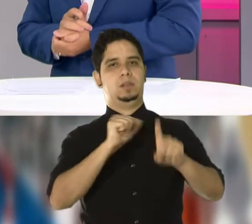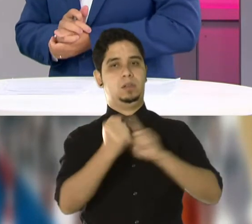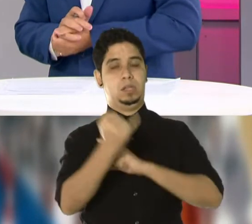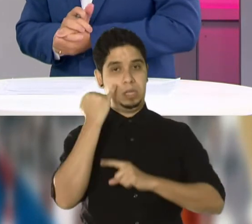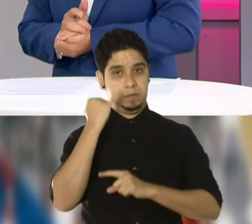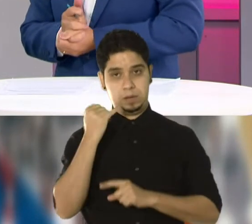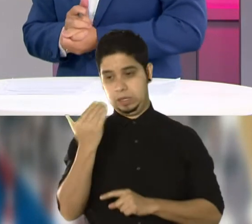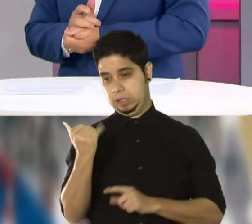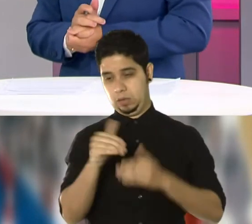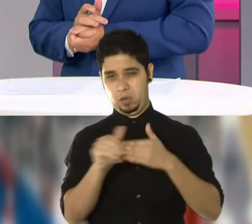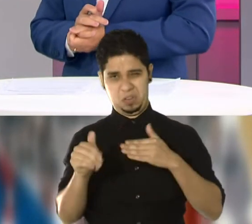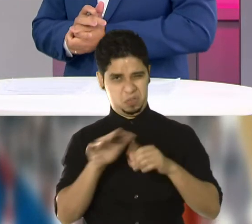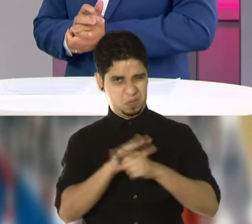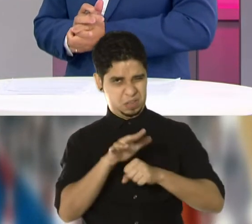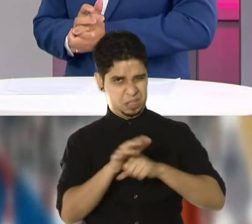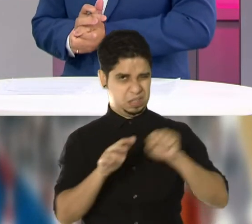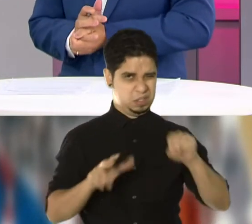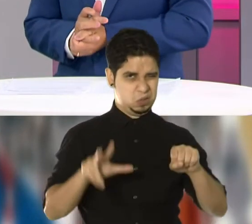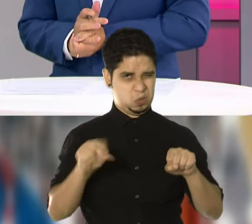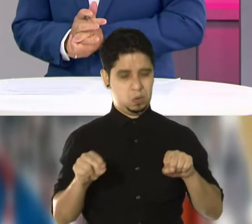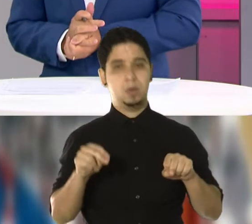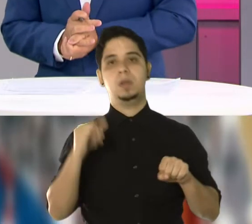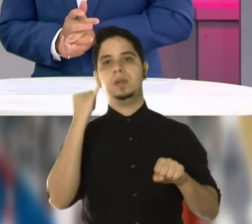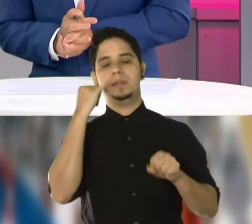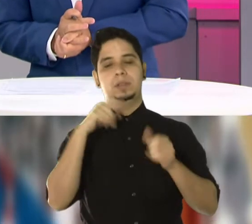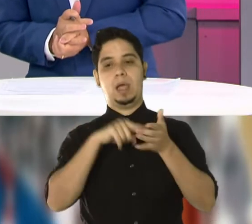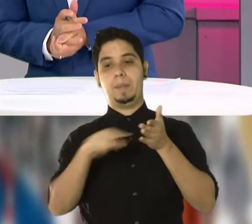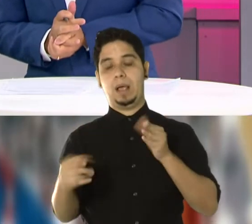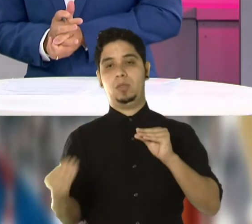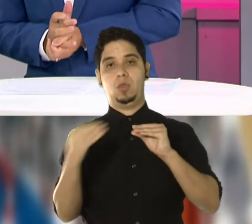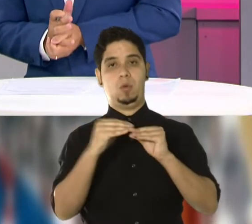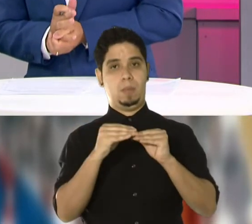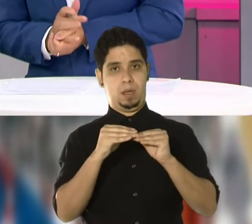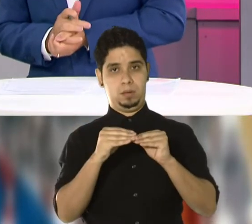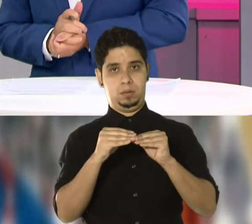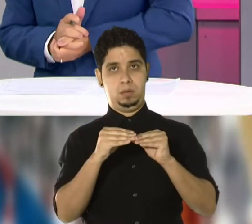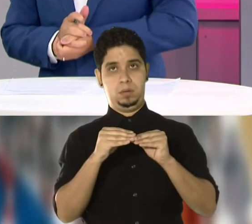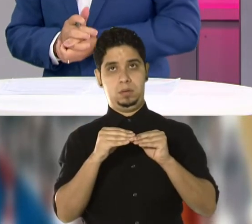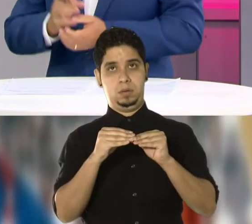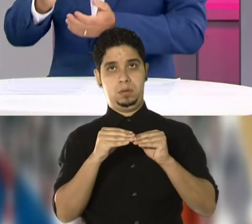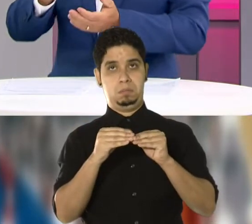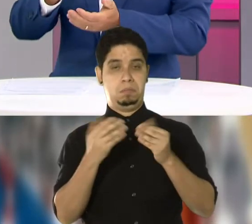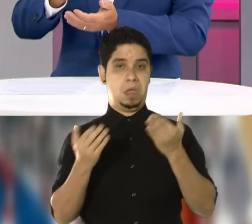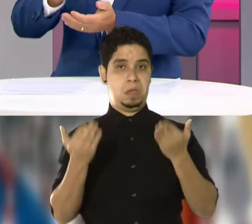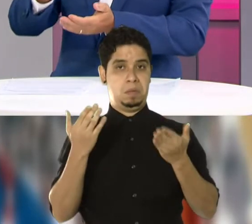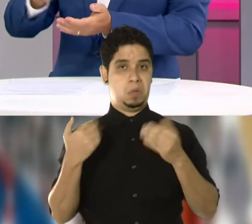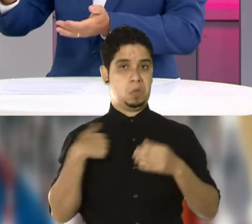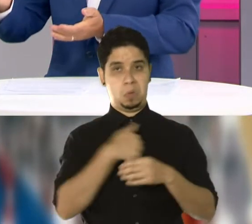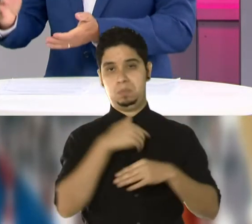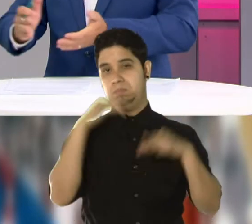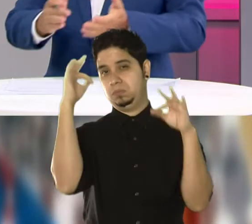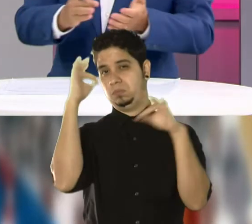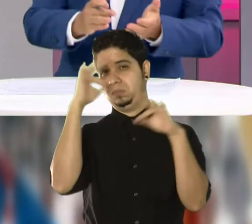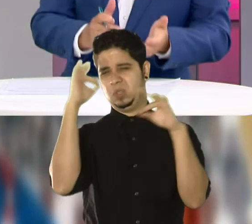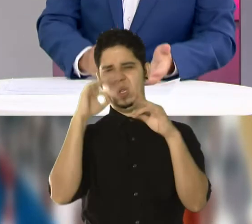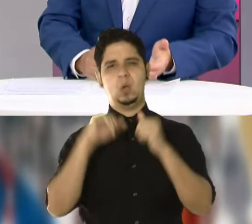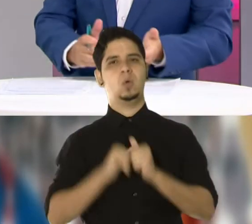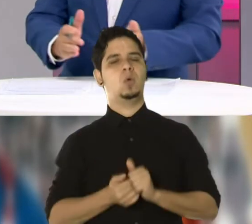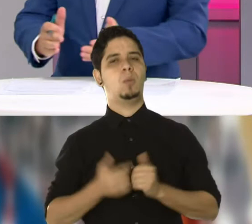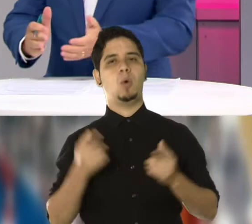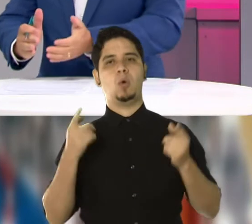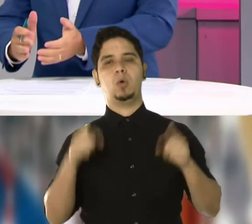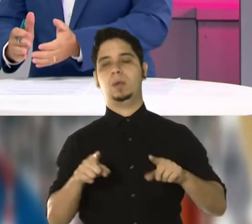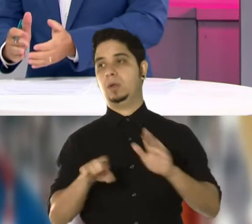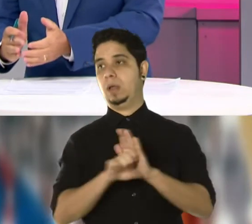$15 realmente es suficiente, si se está pagando más, algunas empresas pagan más y no lo sabemos. ¿Cómo se divide el que es el